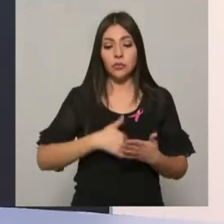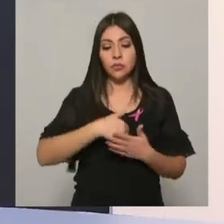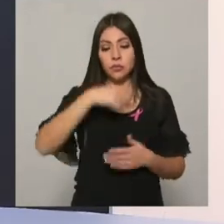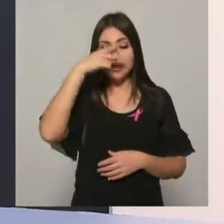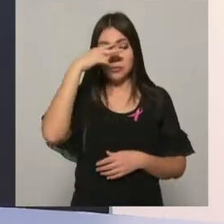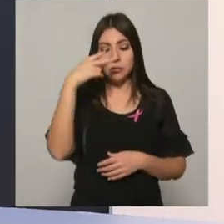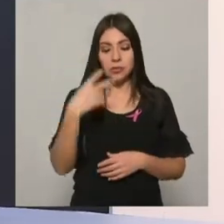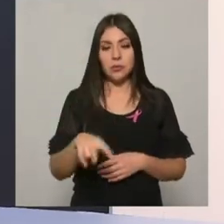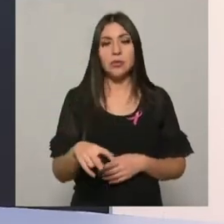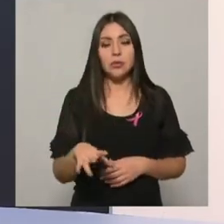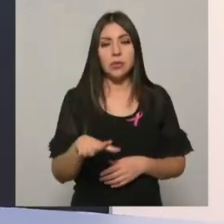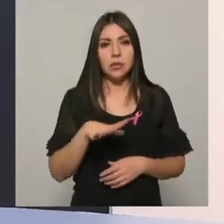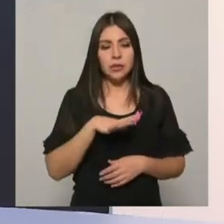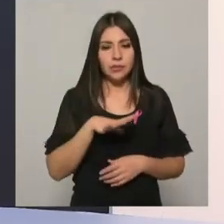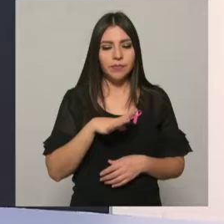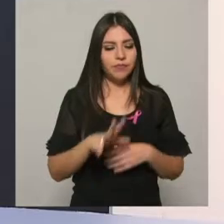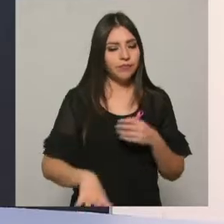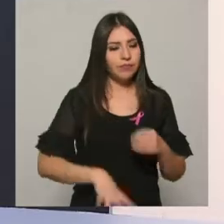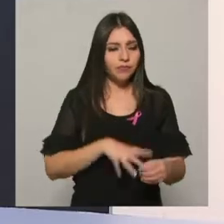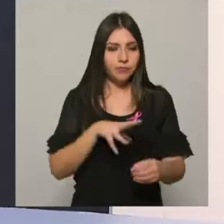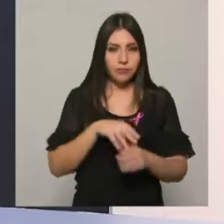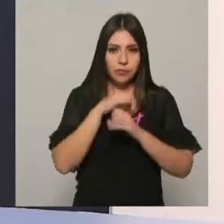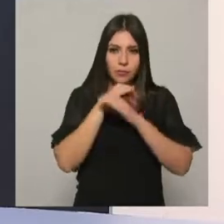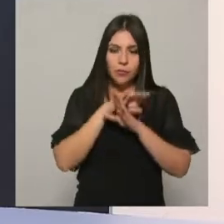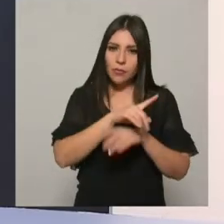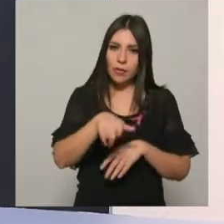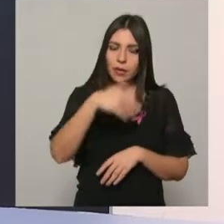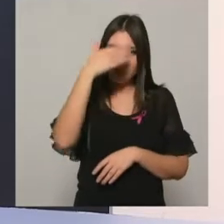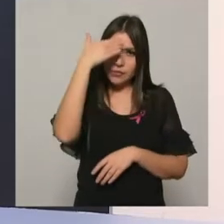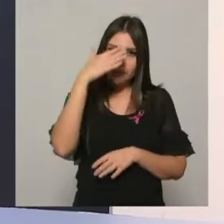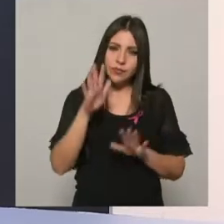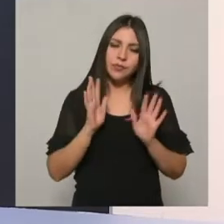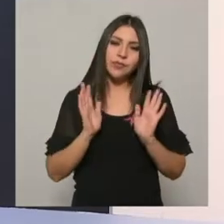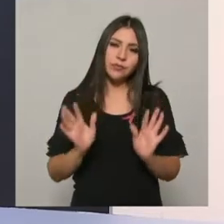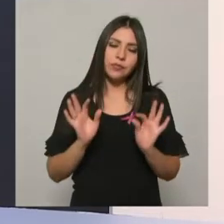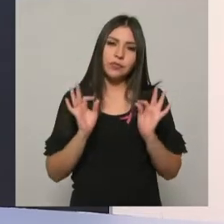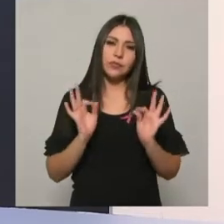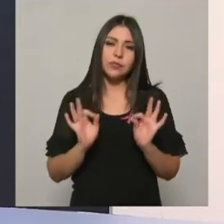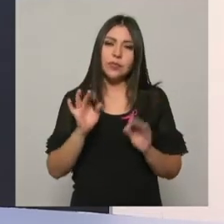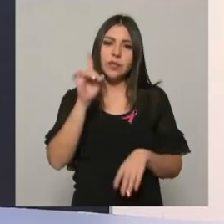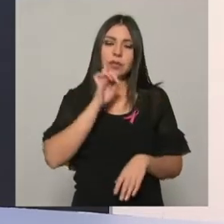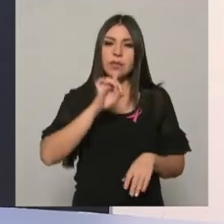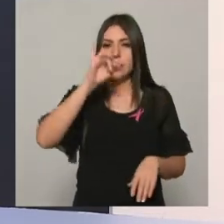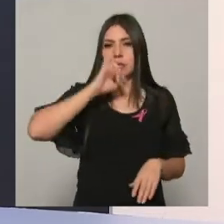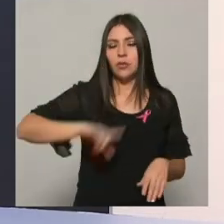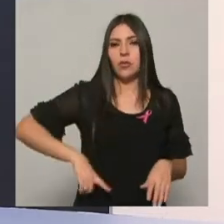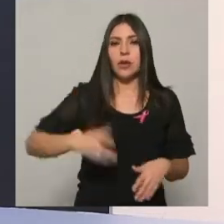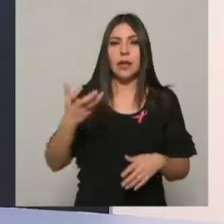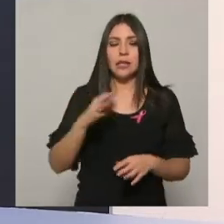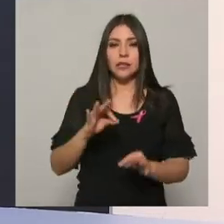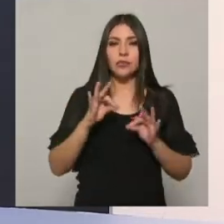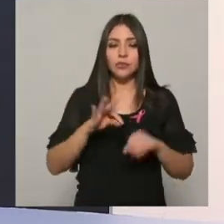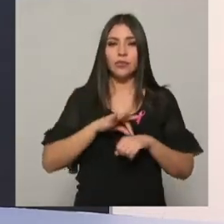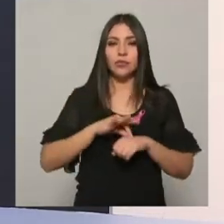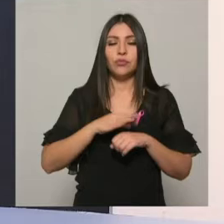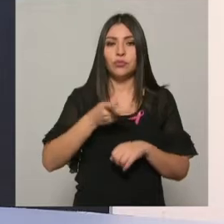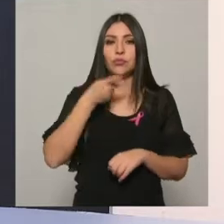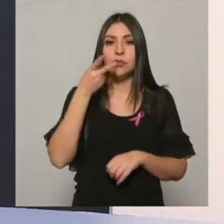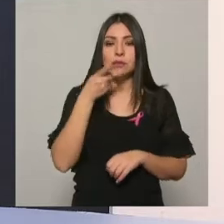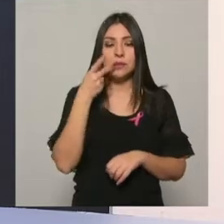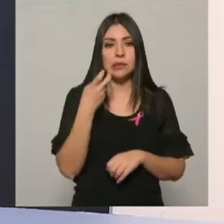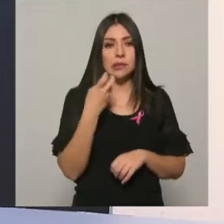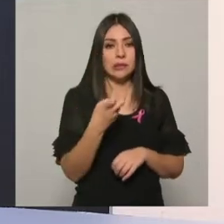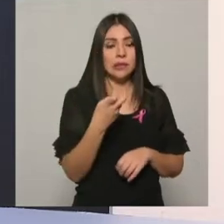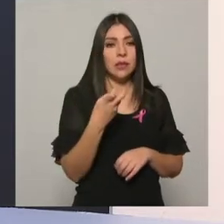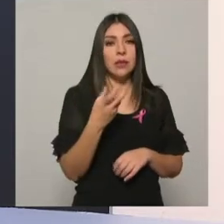este registro, se tiene esta información, y usted ya lo escuchó de viva voz de la jefa de gobierno, Claudia Sheinbaum. Hay que esperar en las próximas horas